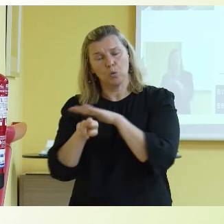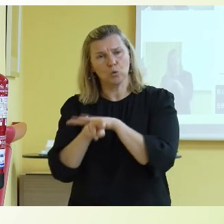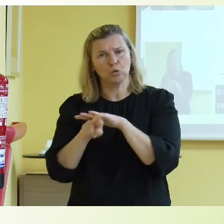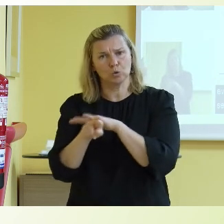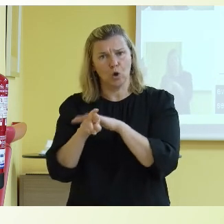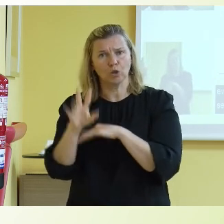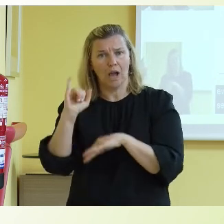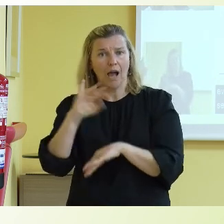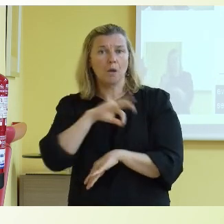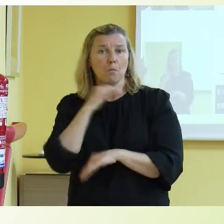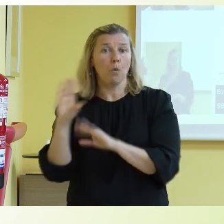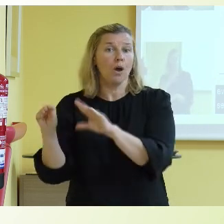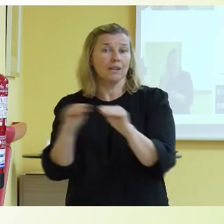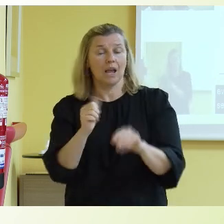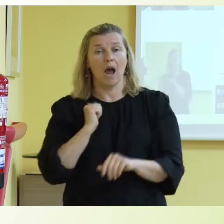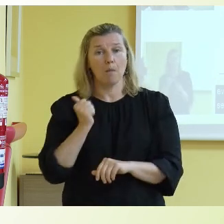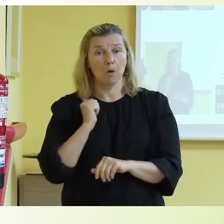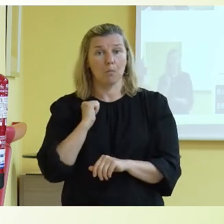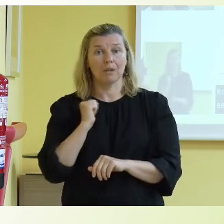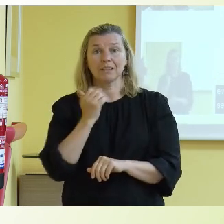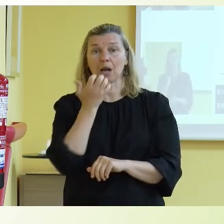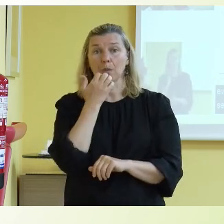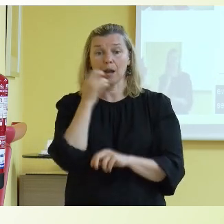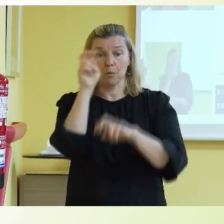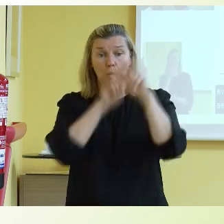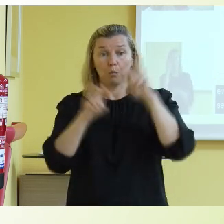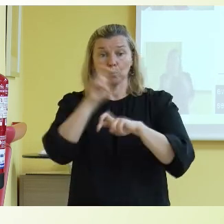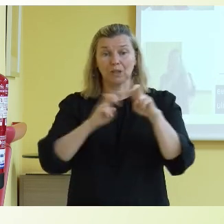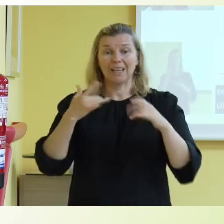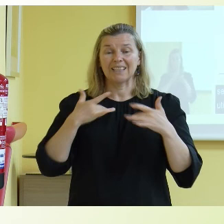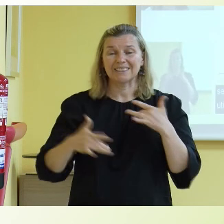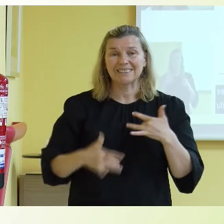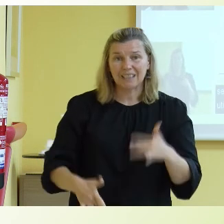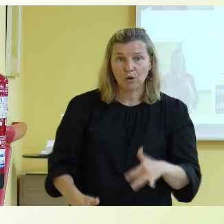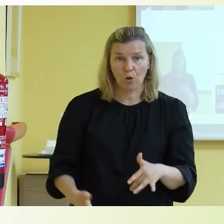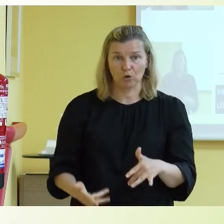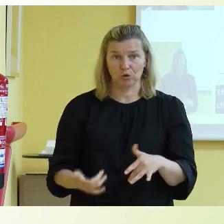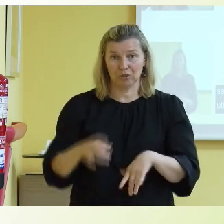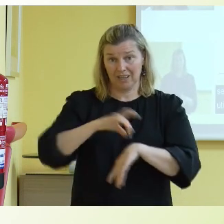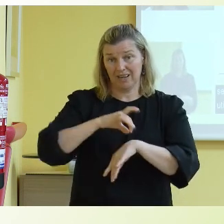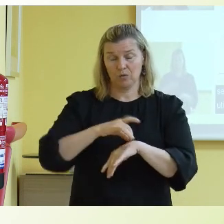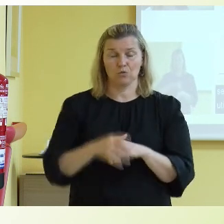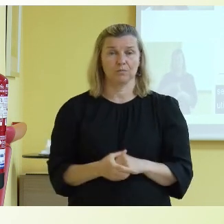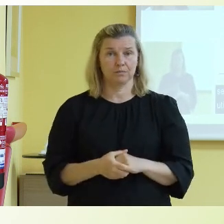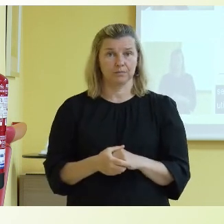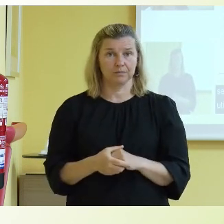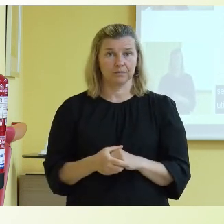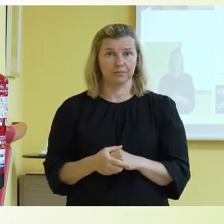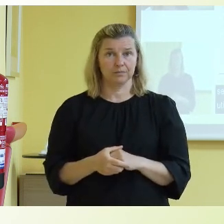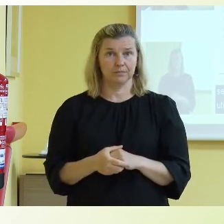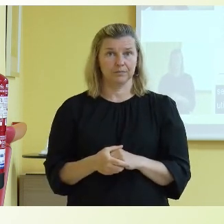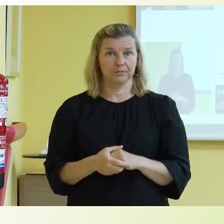ser de utilidad, como por ejemplo la búsqueda por signos y síntomas clínicos.